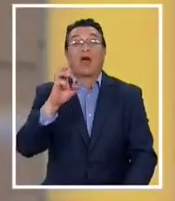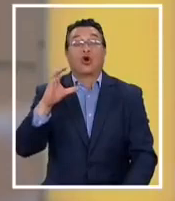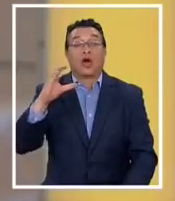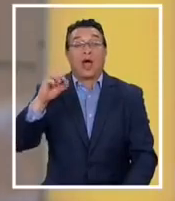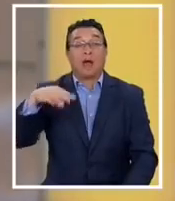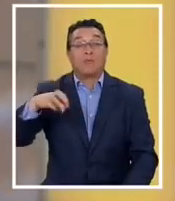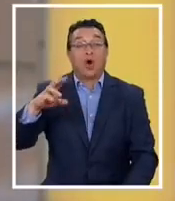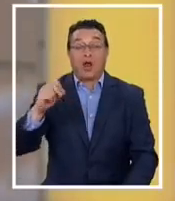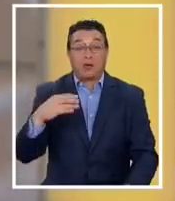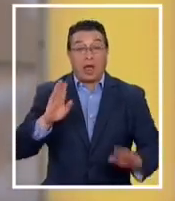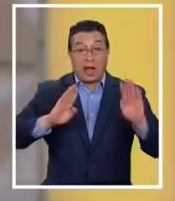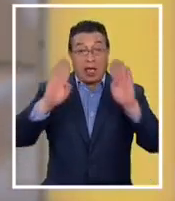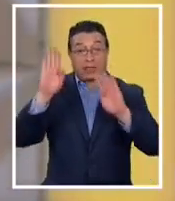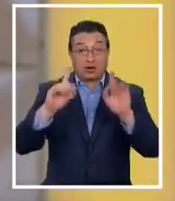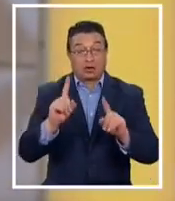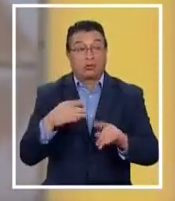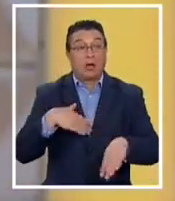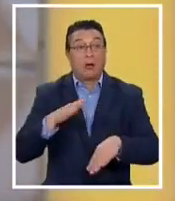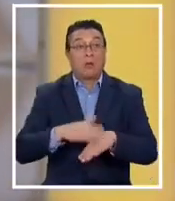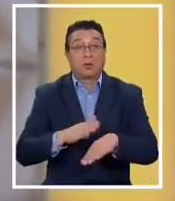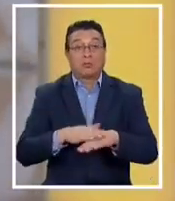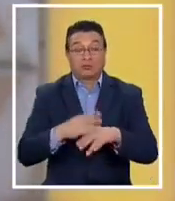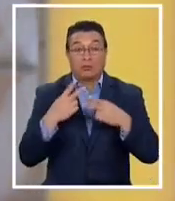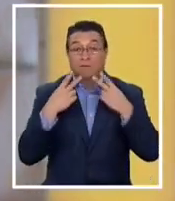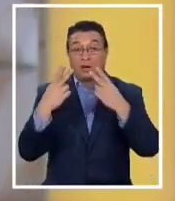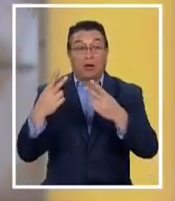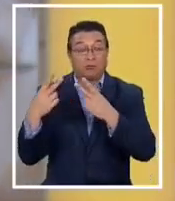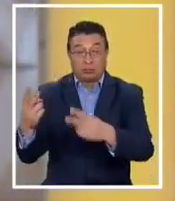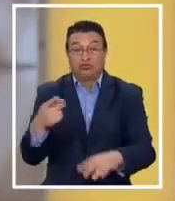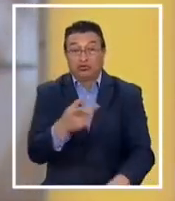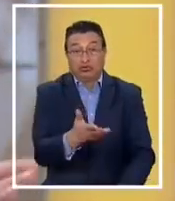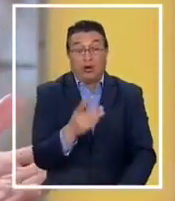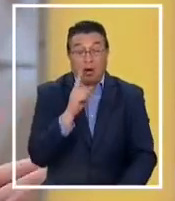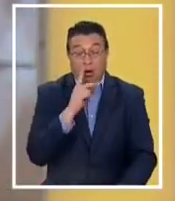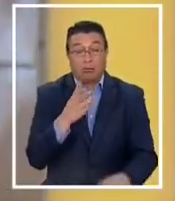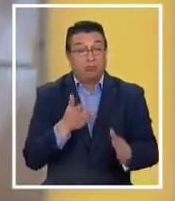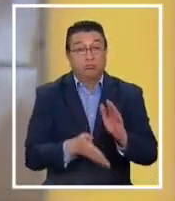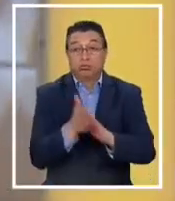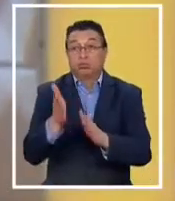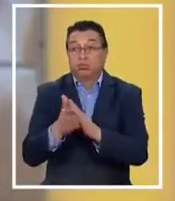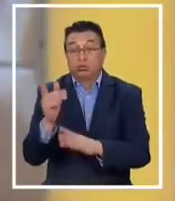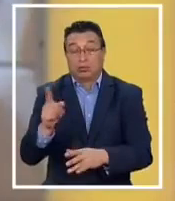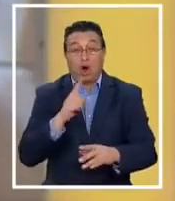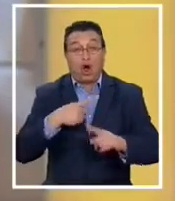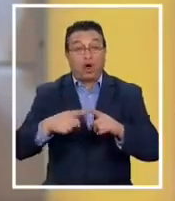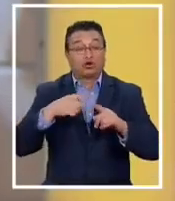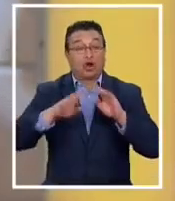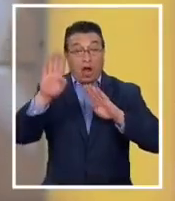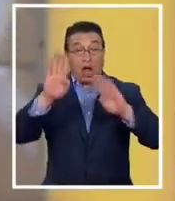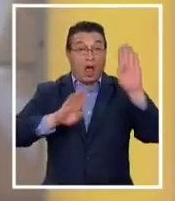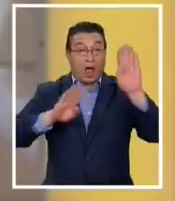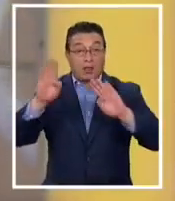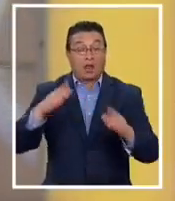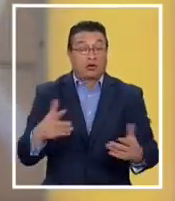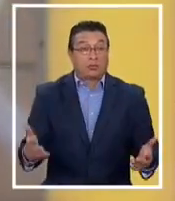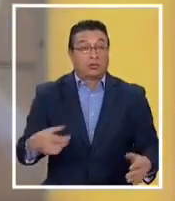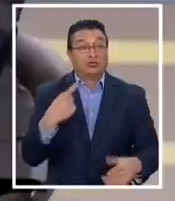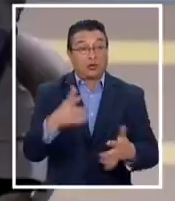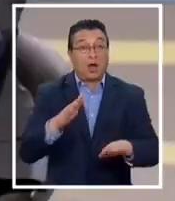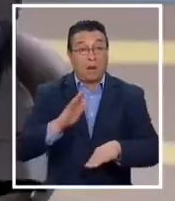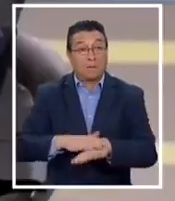ya no es candidato a nada y tiene permiso para dejar porque ha viajado tal como han viajado otros candidatos le cuento